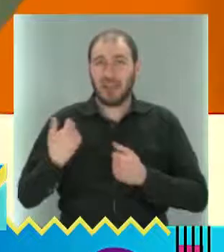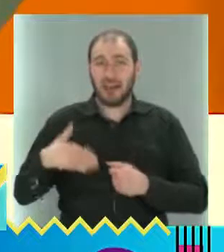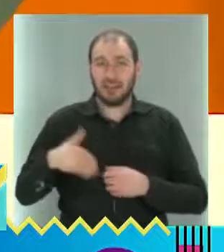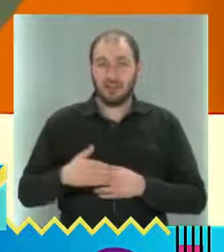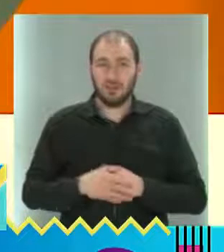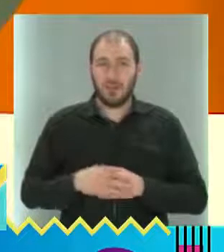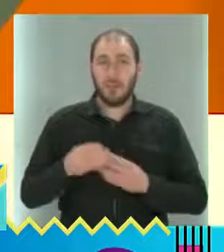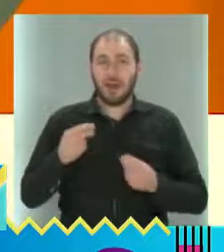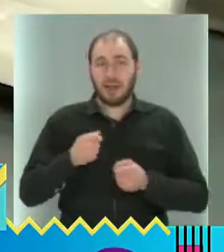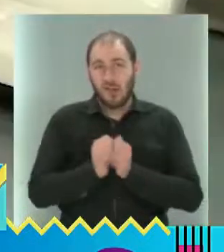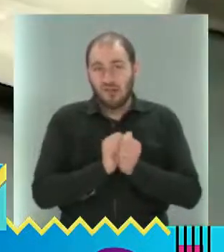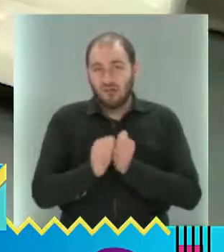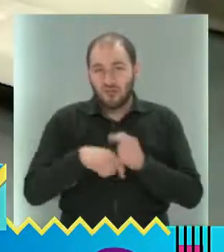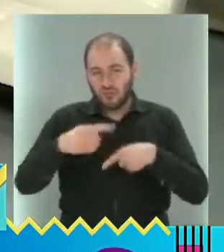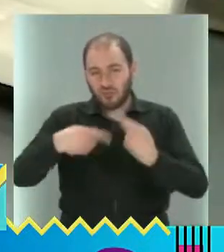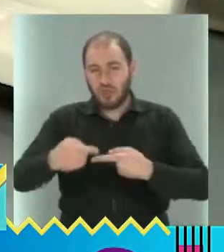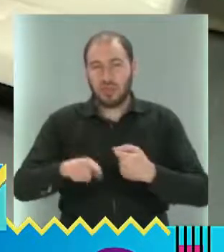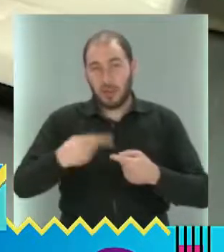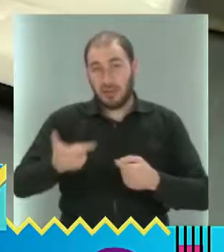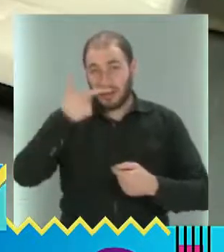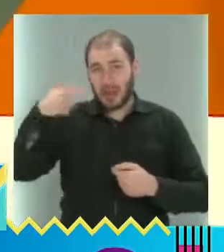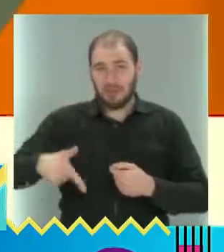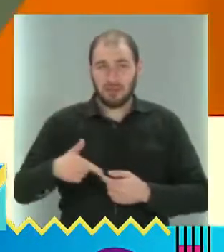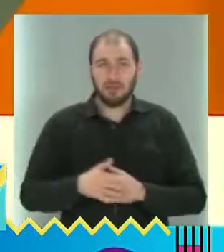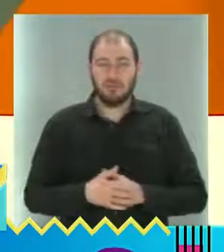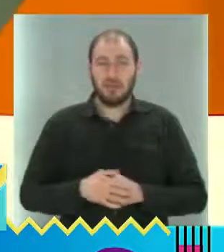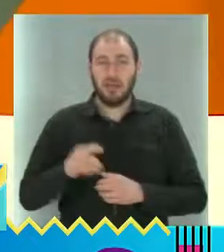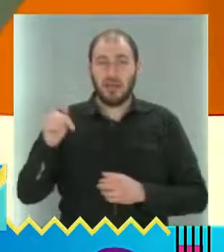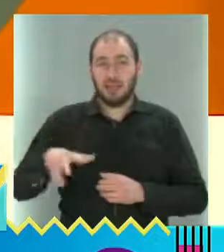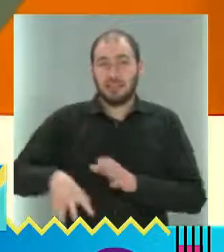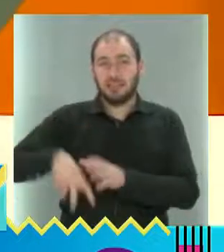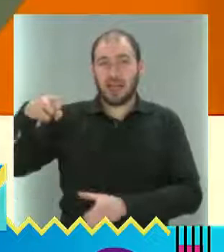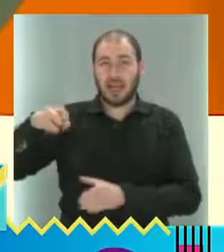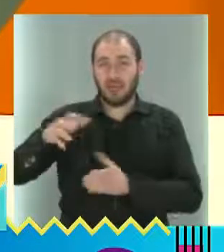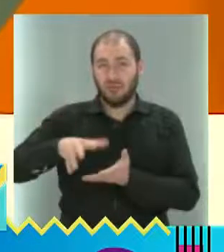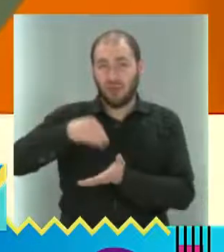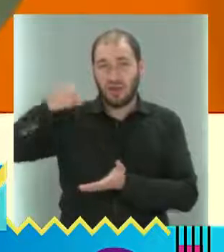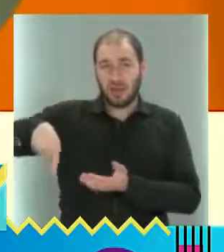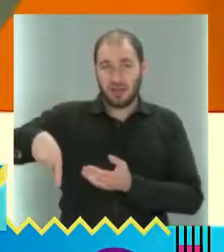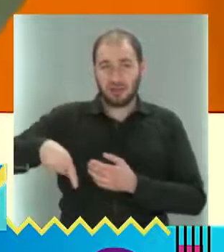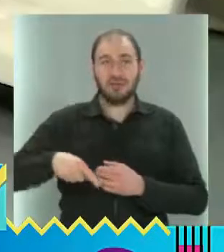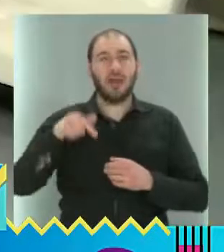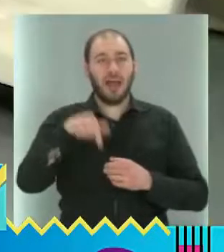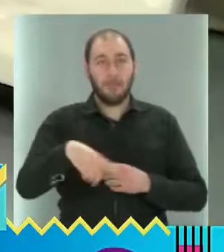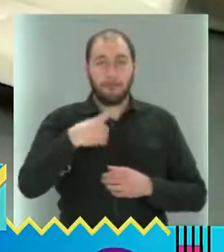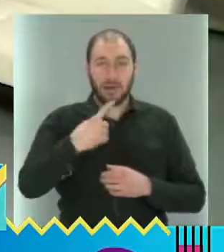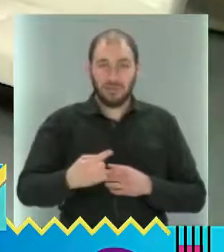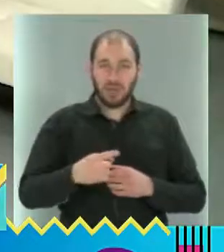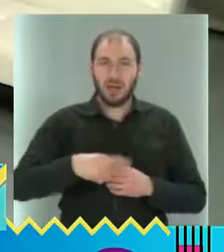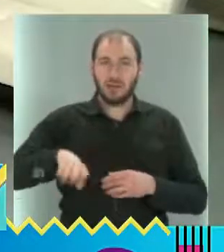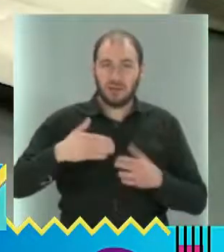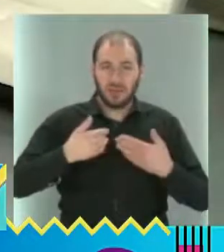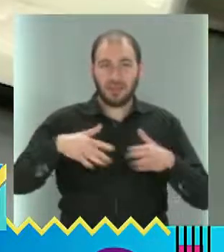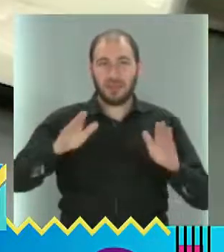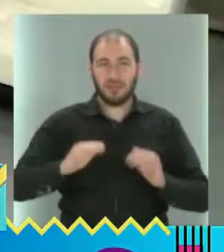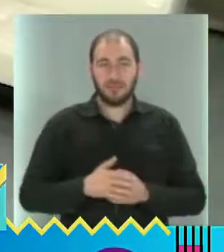argentinos para refinar y que se transforme en combustible es sacado de nuestro suelo? Bien, a partir de esa pregunta vamos a dejar